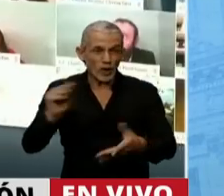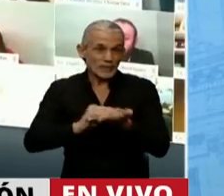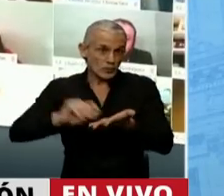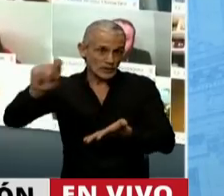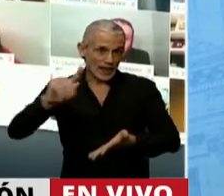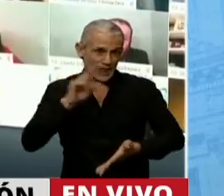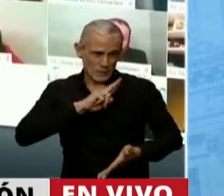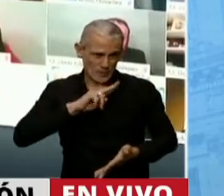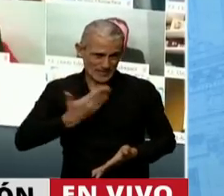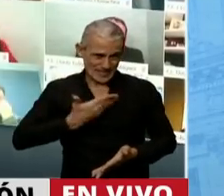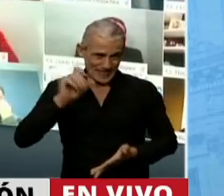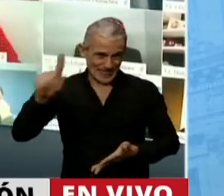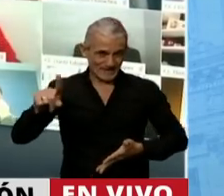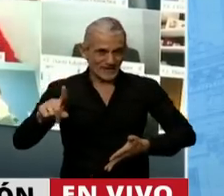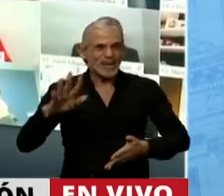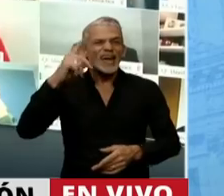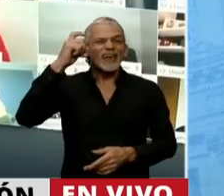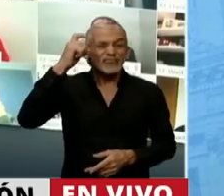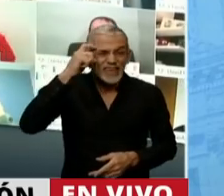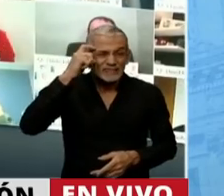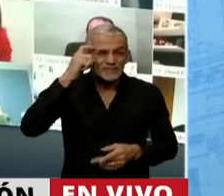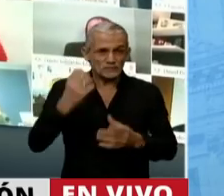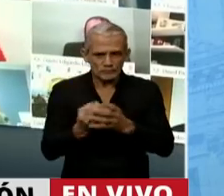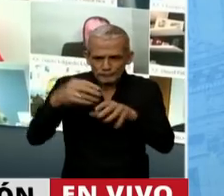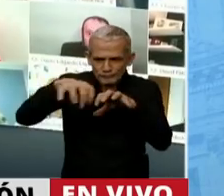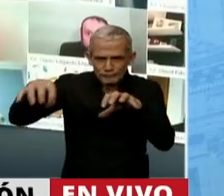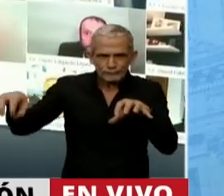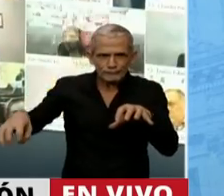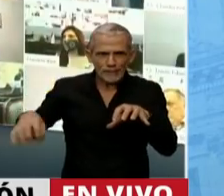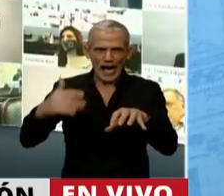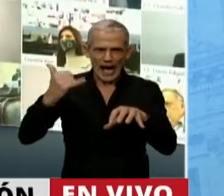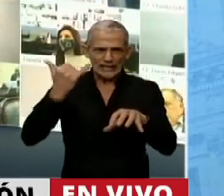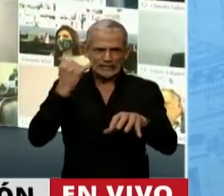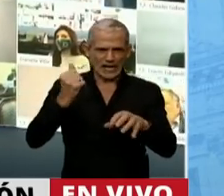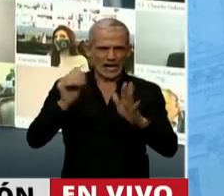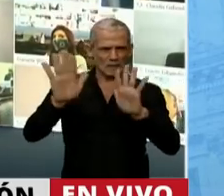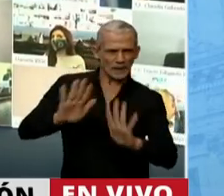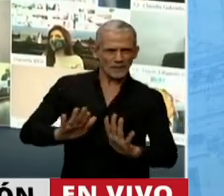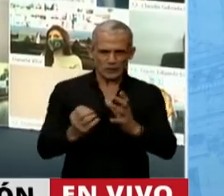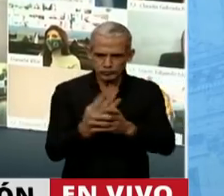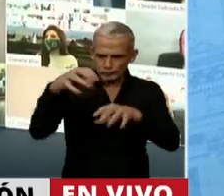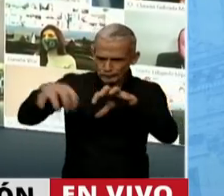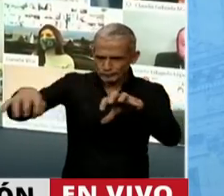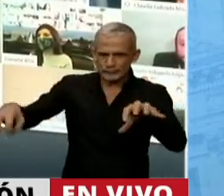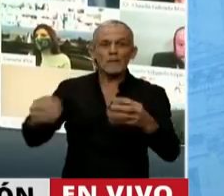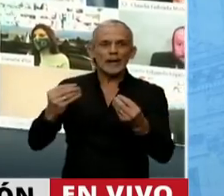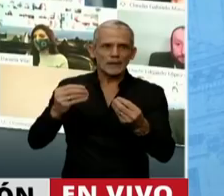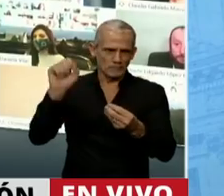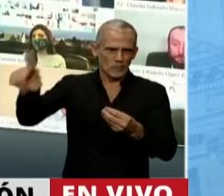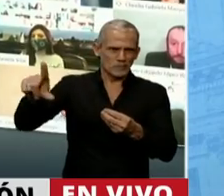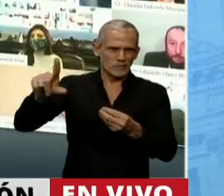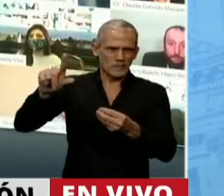Fe, 10 irían o tienen previsto ser para su